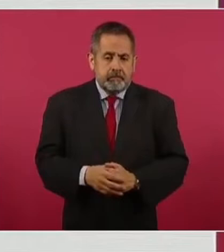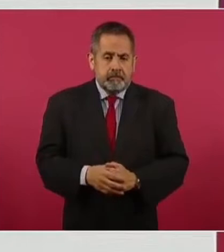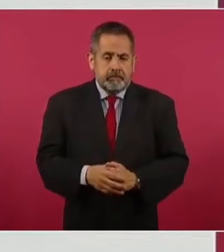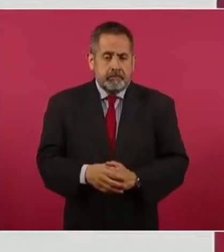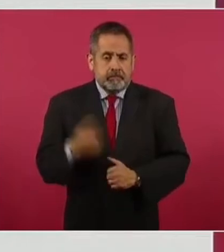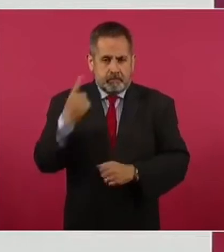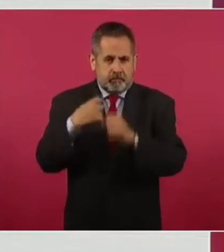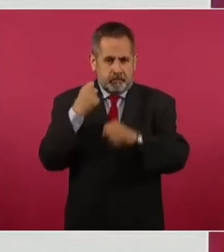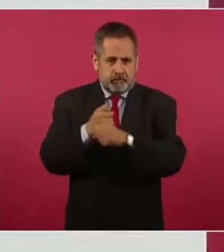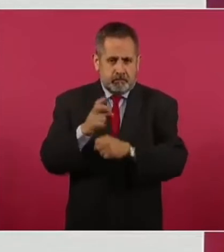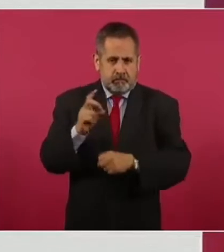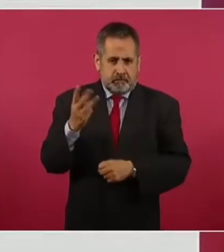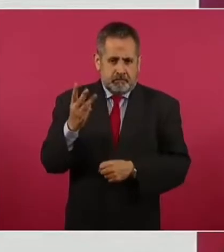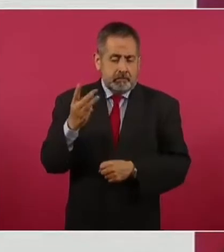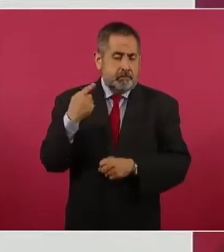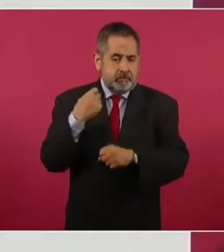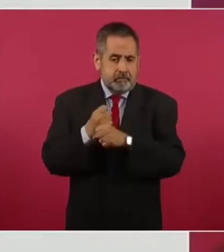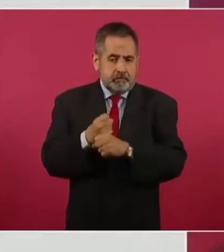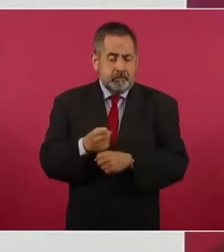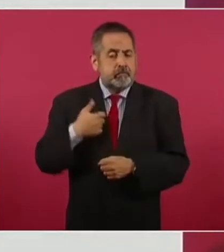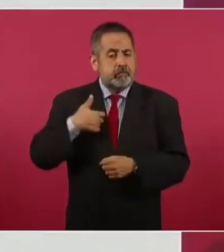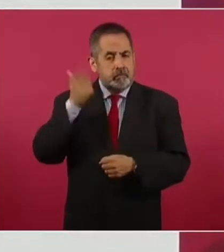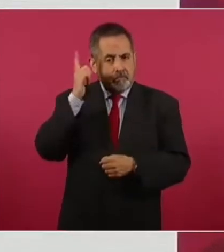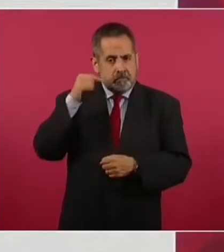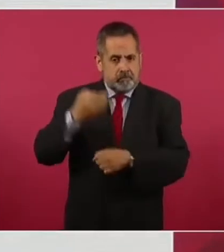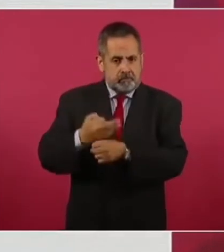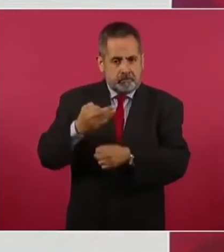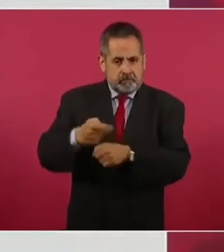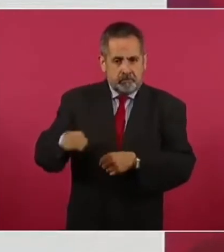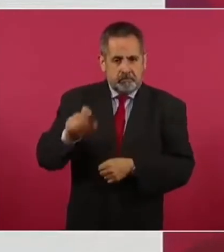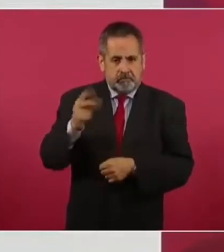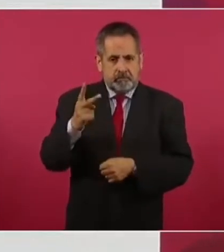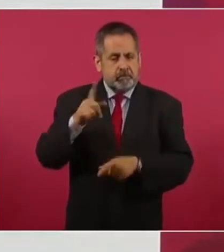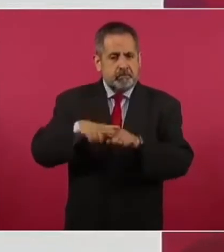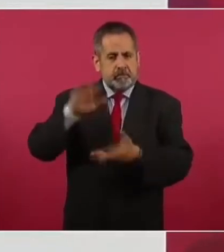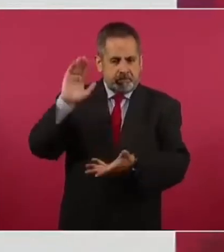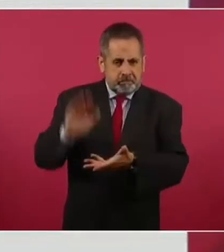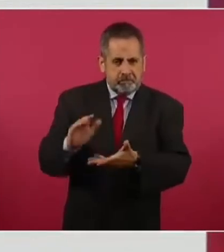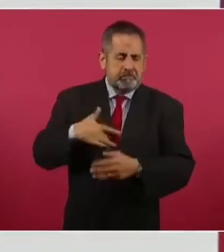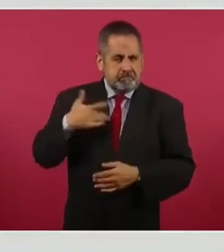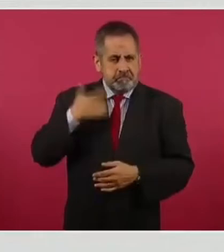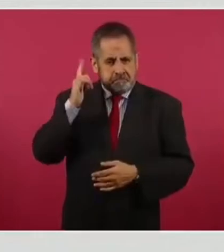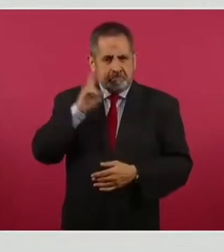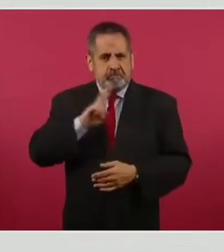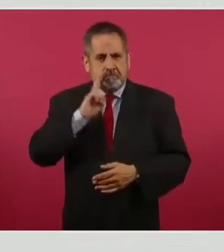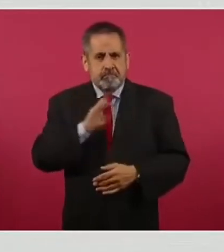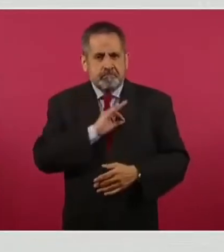hasta el año pasado. Y yo espero que aquí esté más bajo.